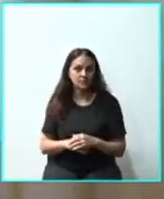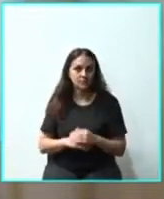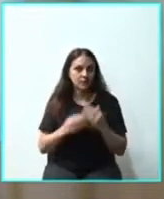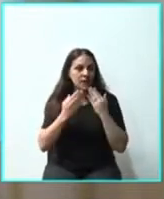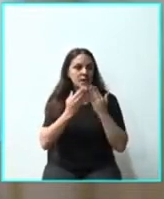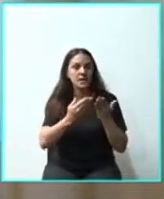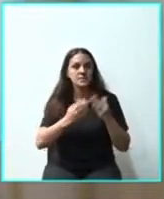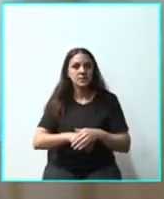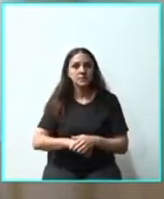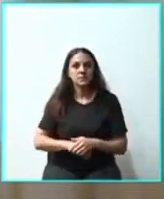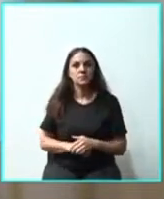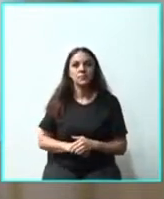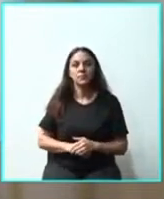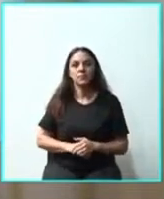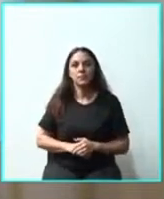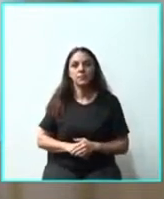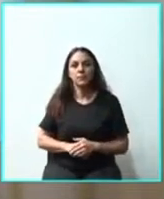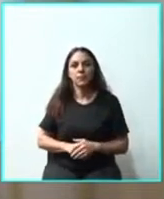gracias.